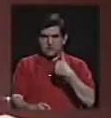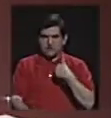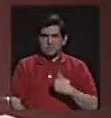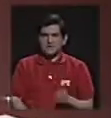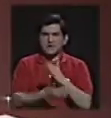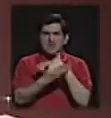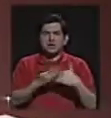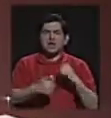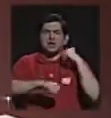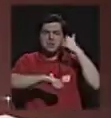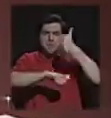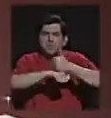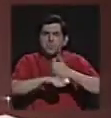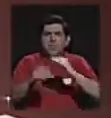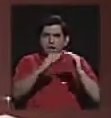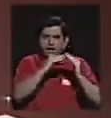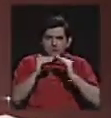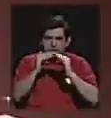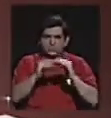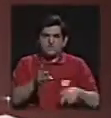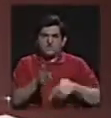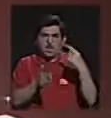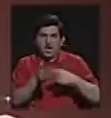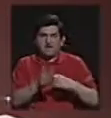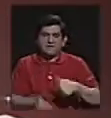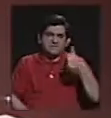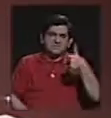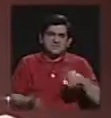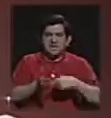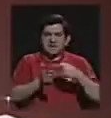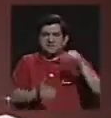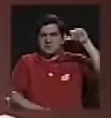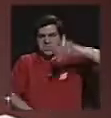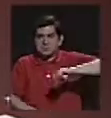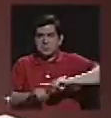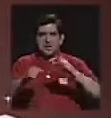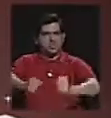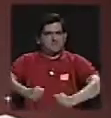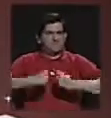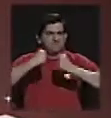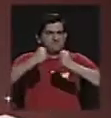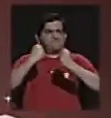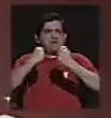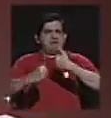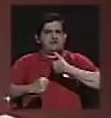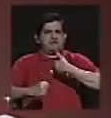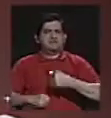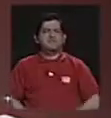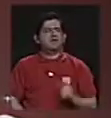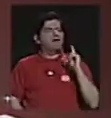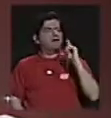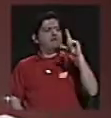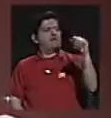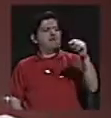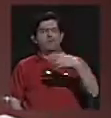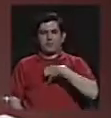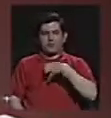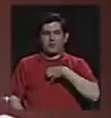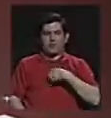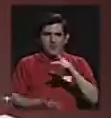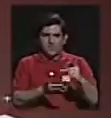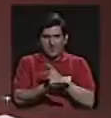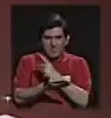alguna implantación urbana, a veces gana, a veces pierde, pero muy fuerte en la zona rural, que es propio de los